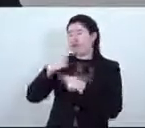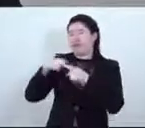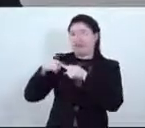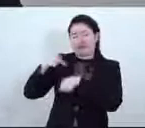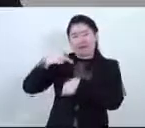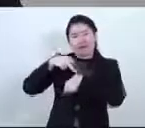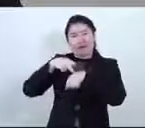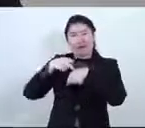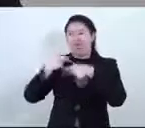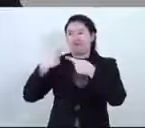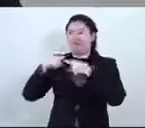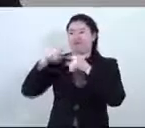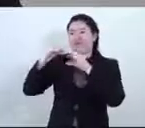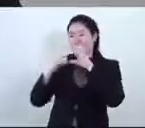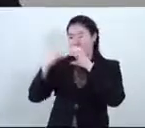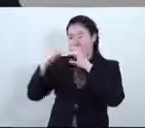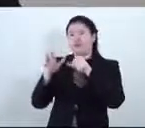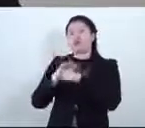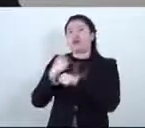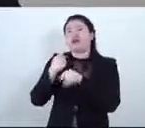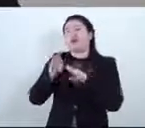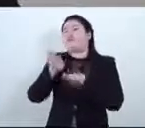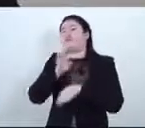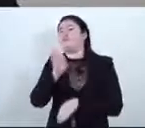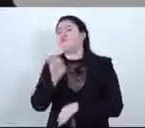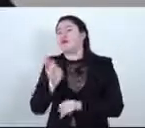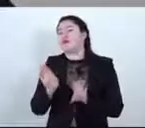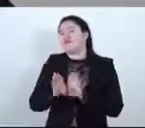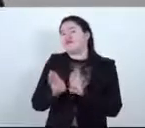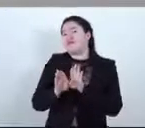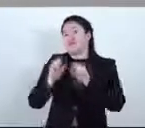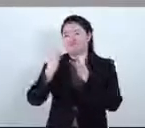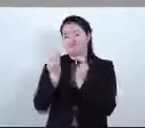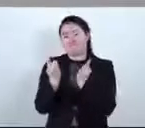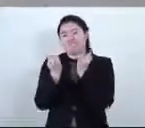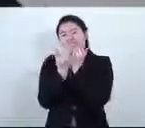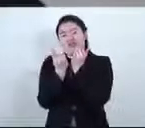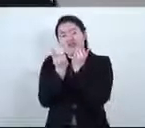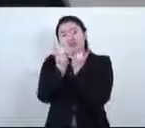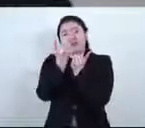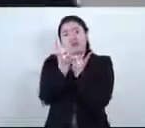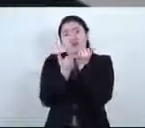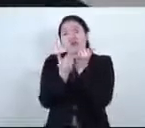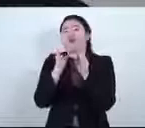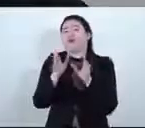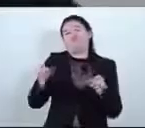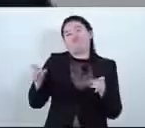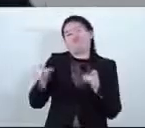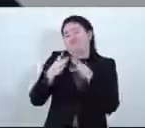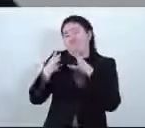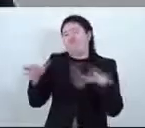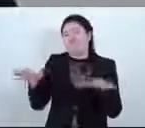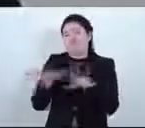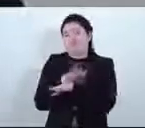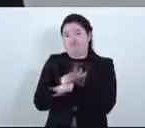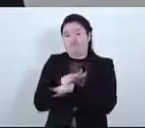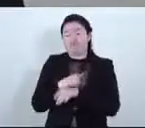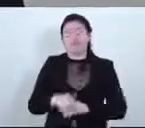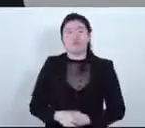tableta, presumiblemente debido a posición por diseño de pernos y por modificación en condiciones de campo.